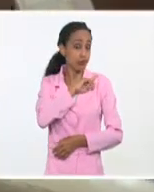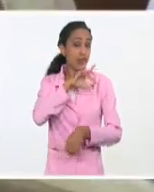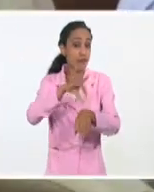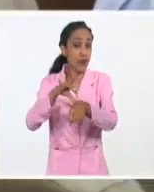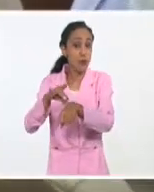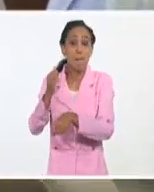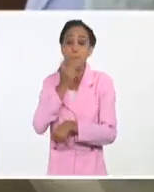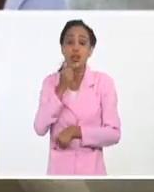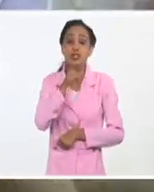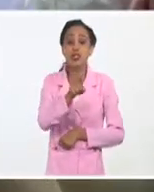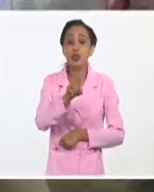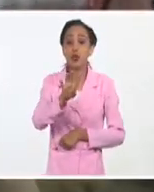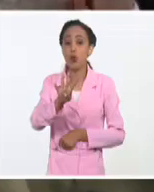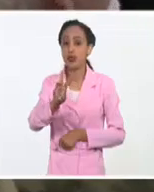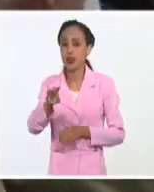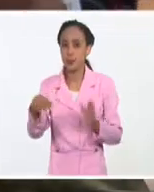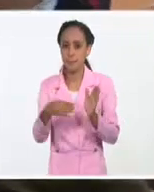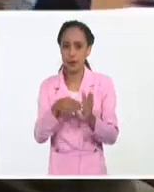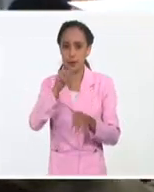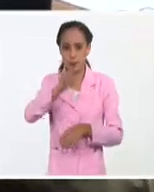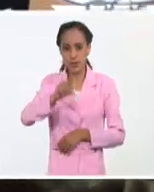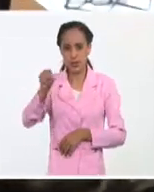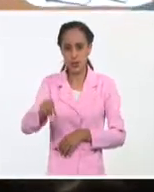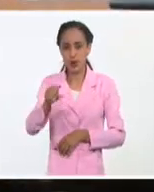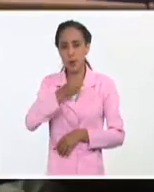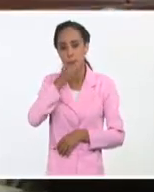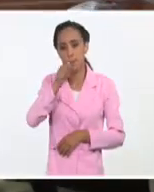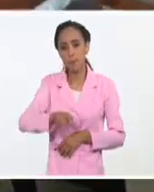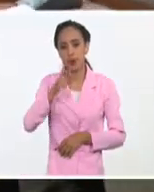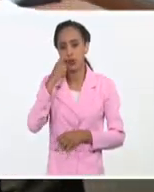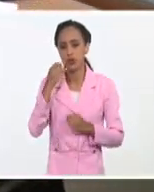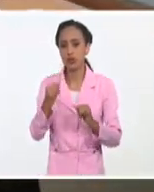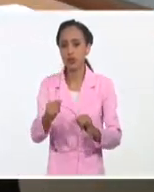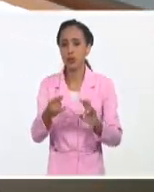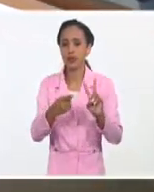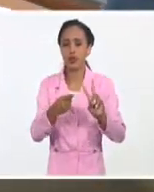143.000 personas. Héctor Martínez, Sistema Informativo de la Televisión Cubana.